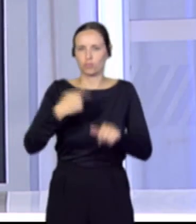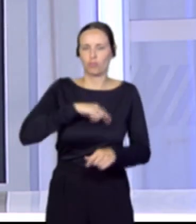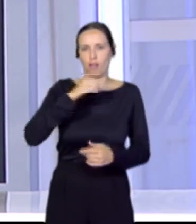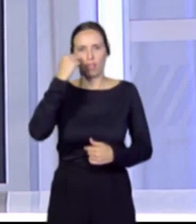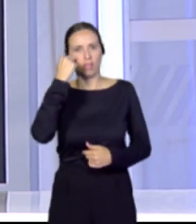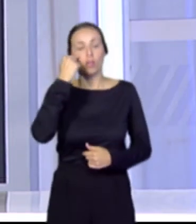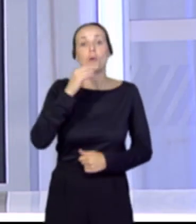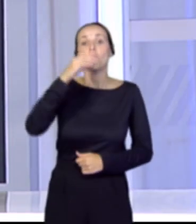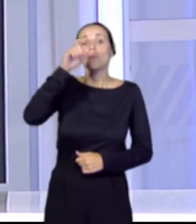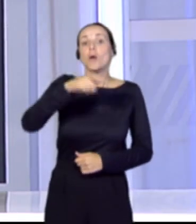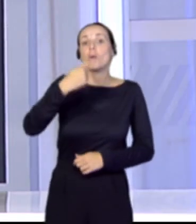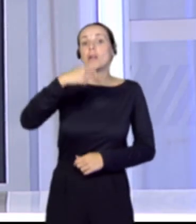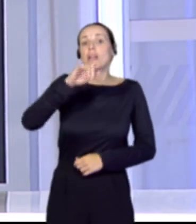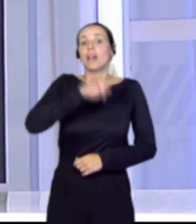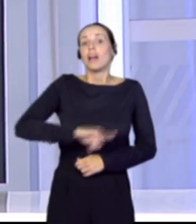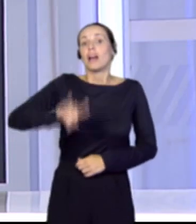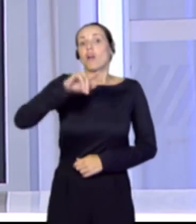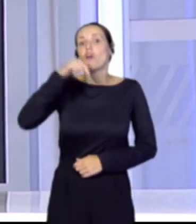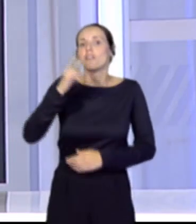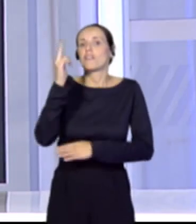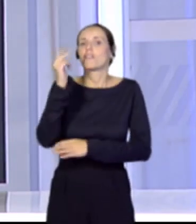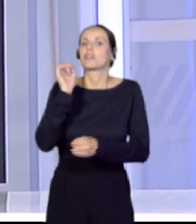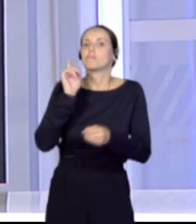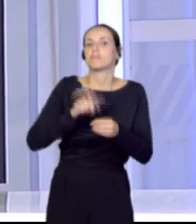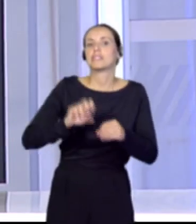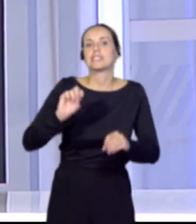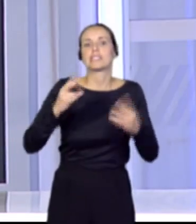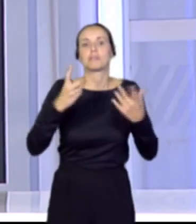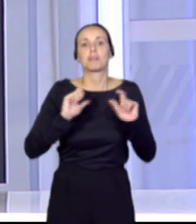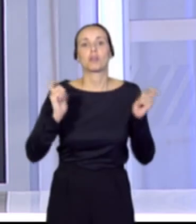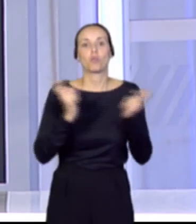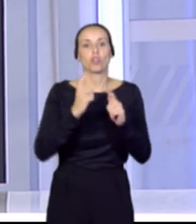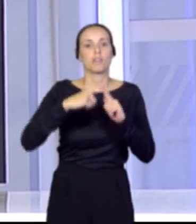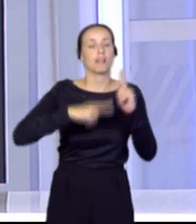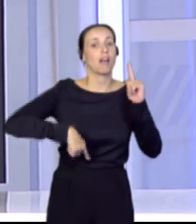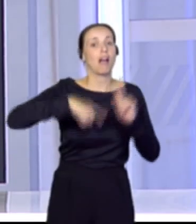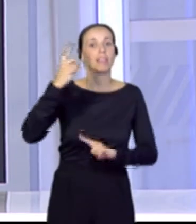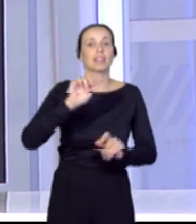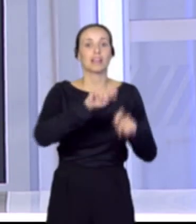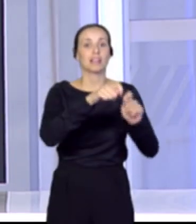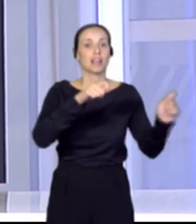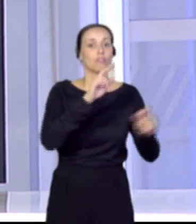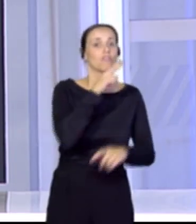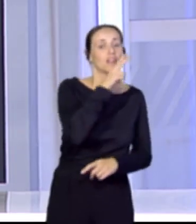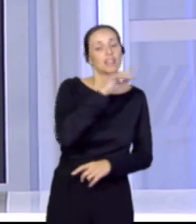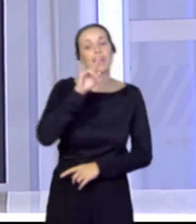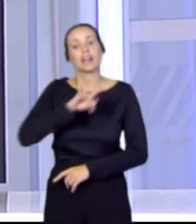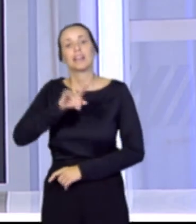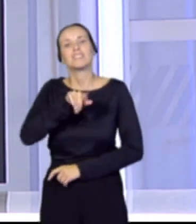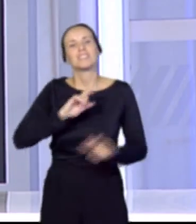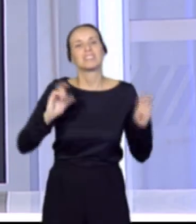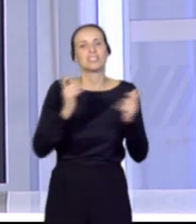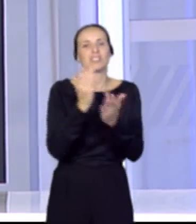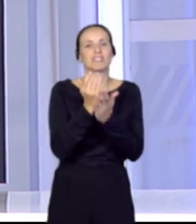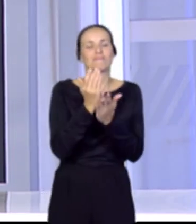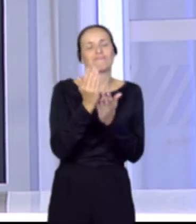El presidente de Canarias participa hoy viernes en la séptima reunión de alto nivel Canarias-Cabo Verde, que es una sesión de trabajo en la que se van a abordar,